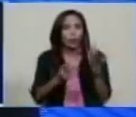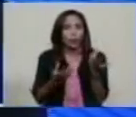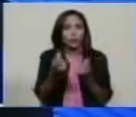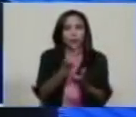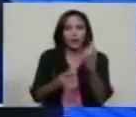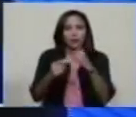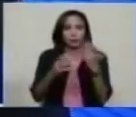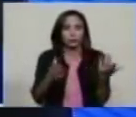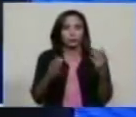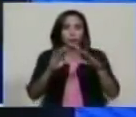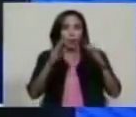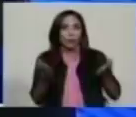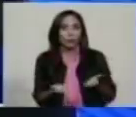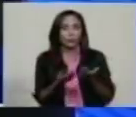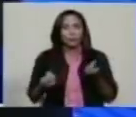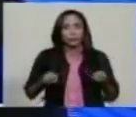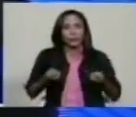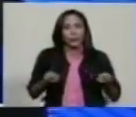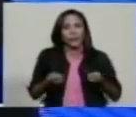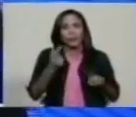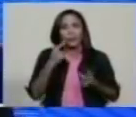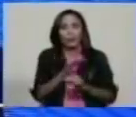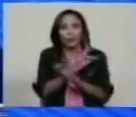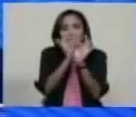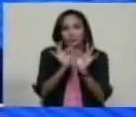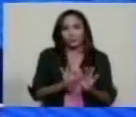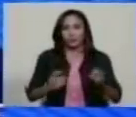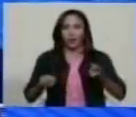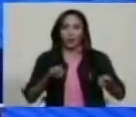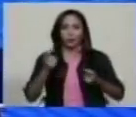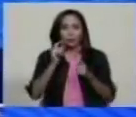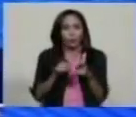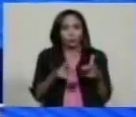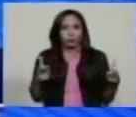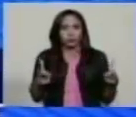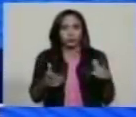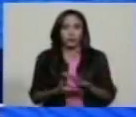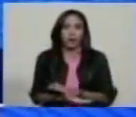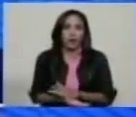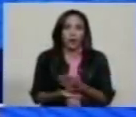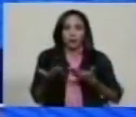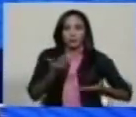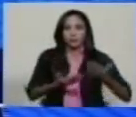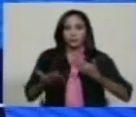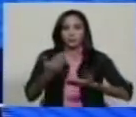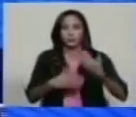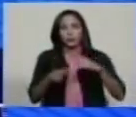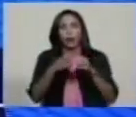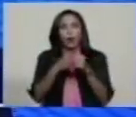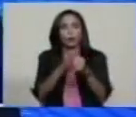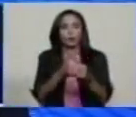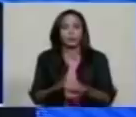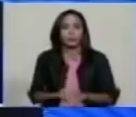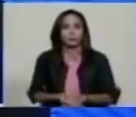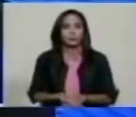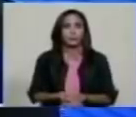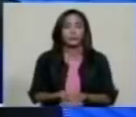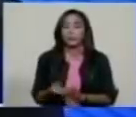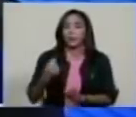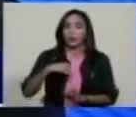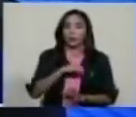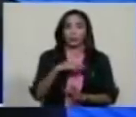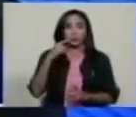Prácticamente controla de manera mayoritaria el PIB mundial en esa ruta. Y nosotros, de alguna